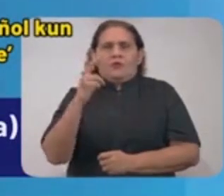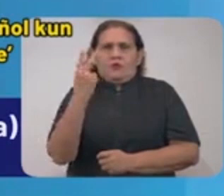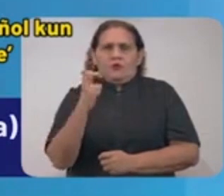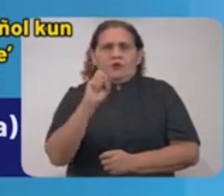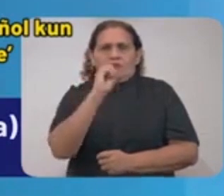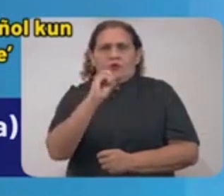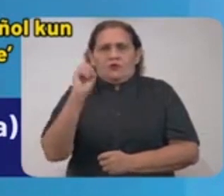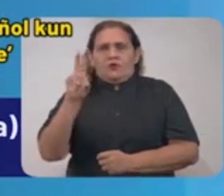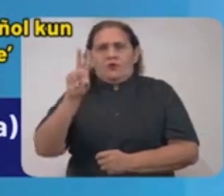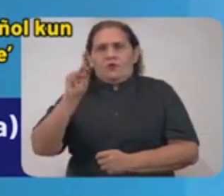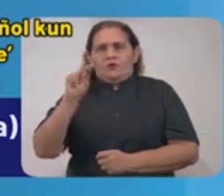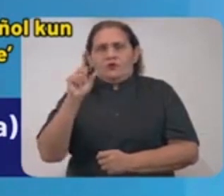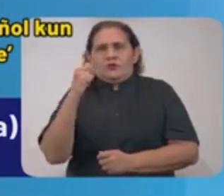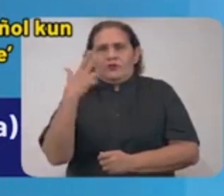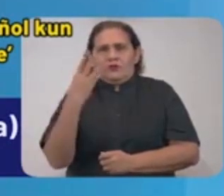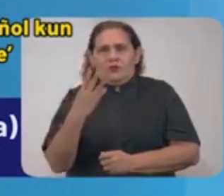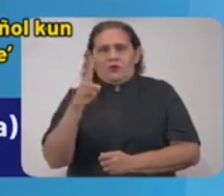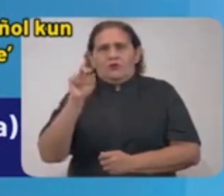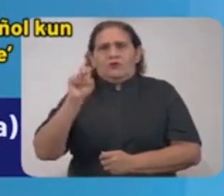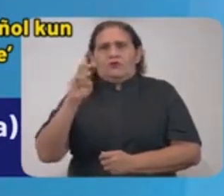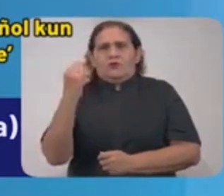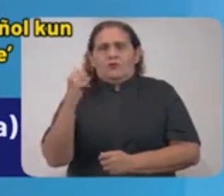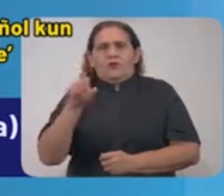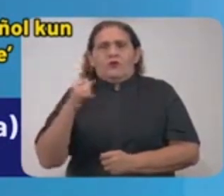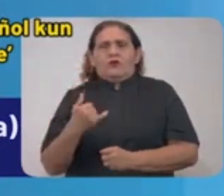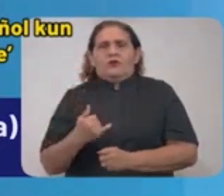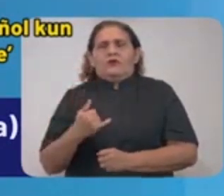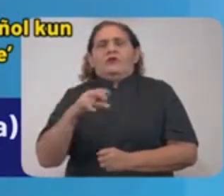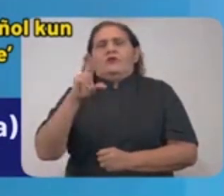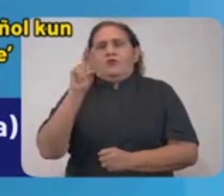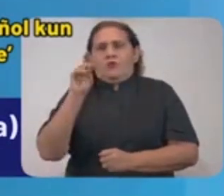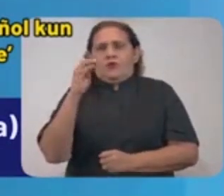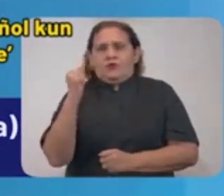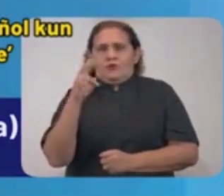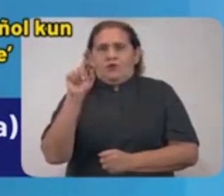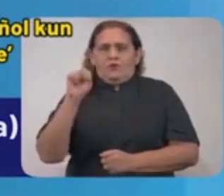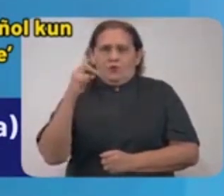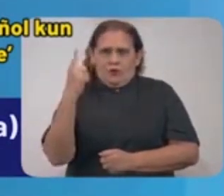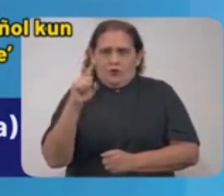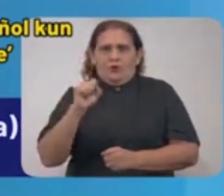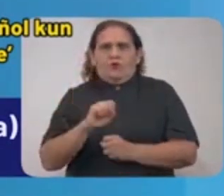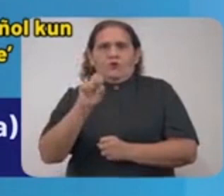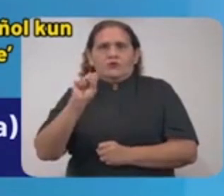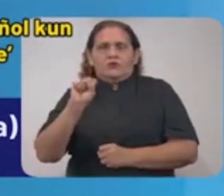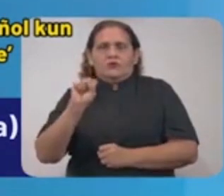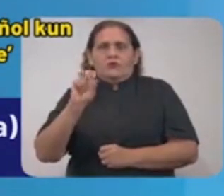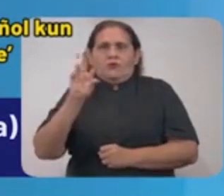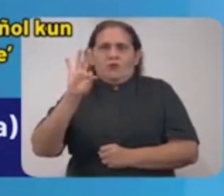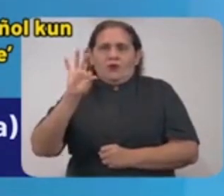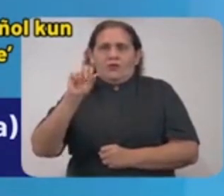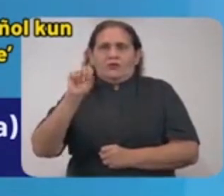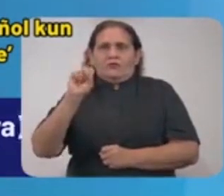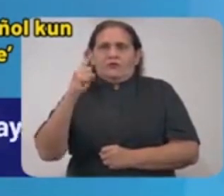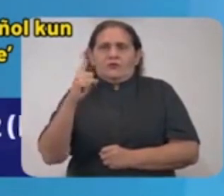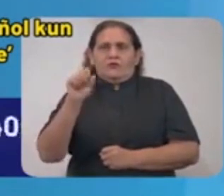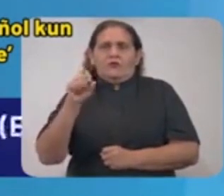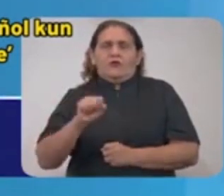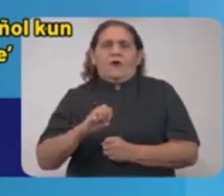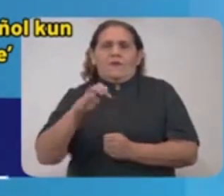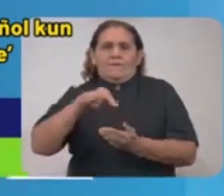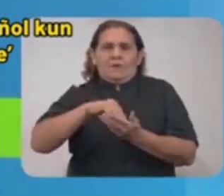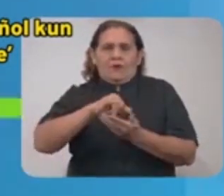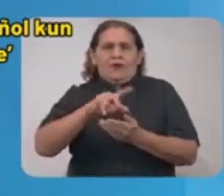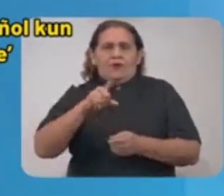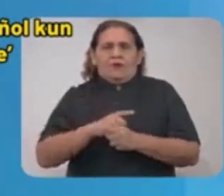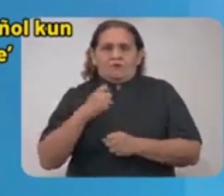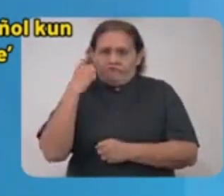-008489 en español y 9991-406622 en lengua maya ofrece